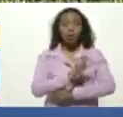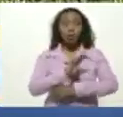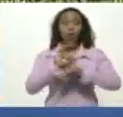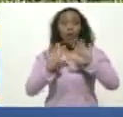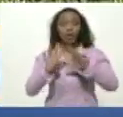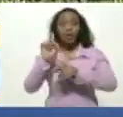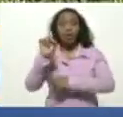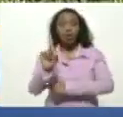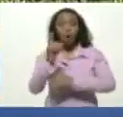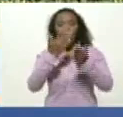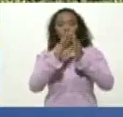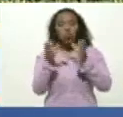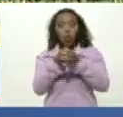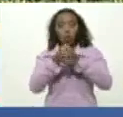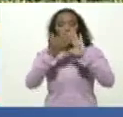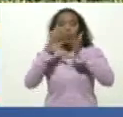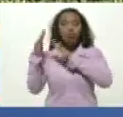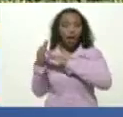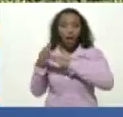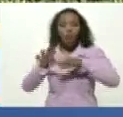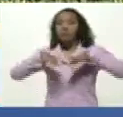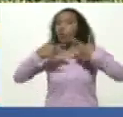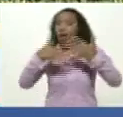comunas, de las cuales